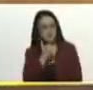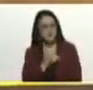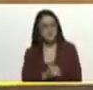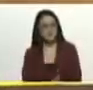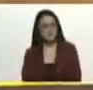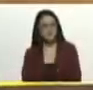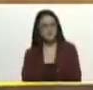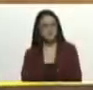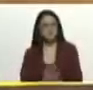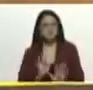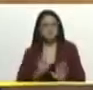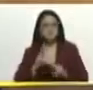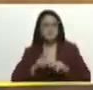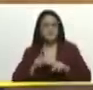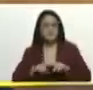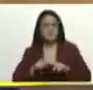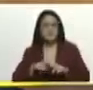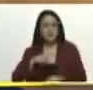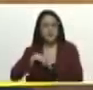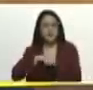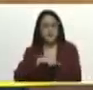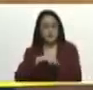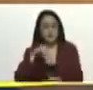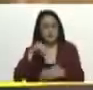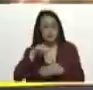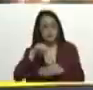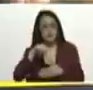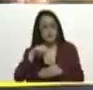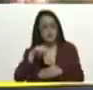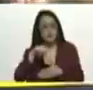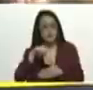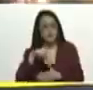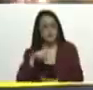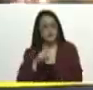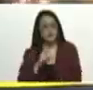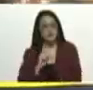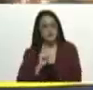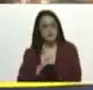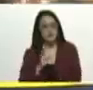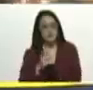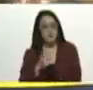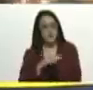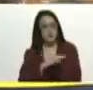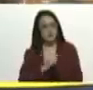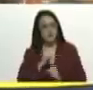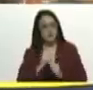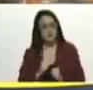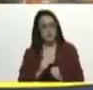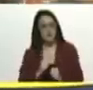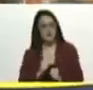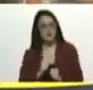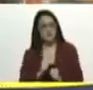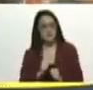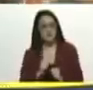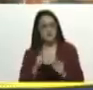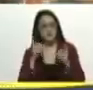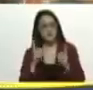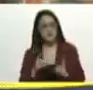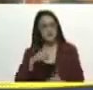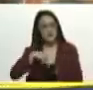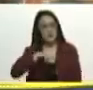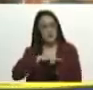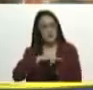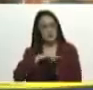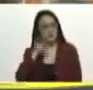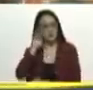si nosotros, sudamericanos, tenemos el valor y el coraje de decidir nuestro